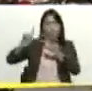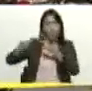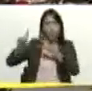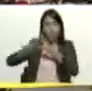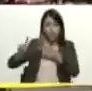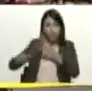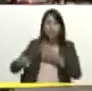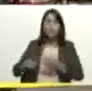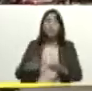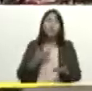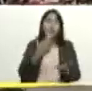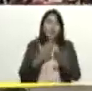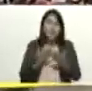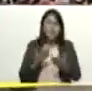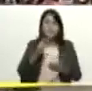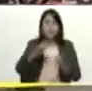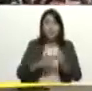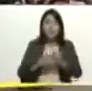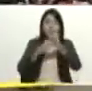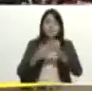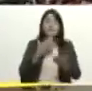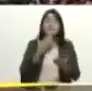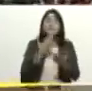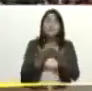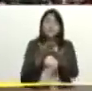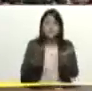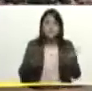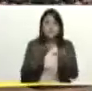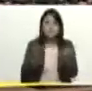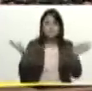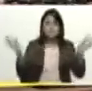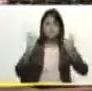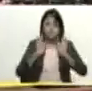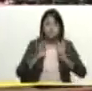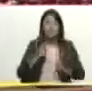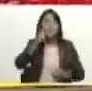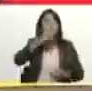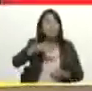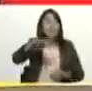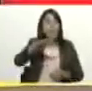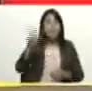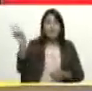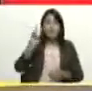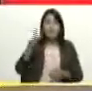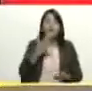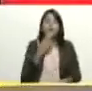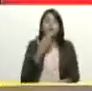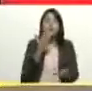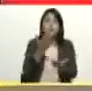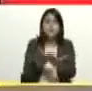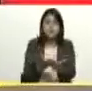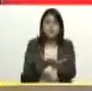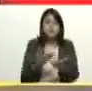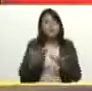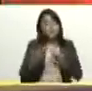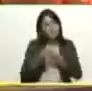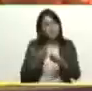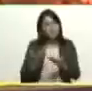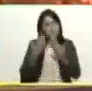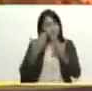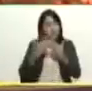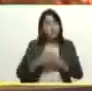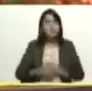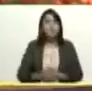todo el liderazgo, pero sobre todo le doy las gracias al pueblo de Venezuela por acompañarme en estas